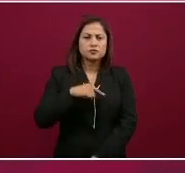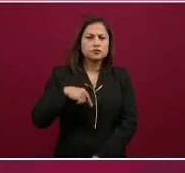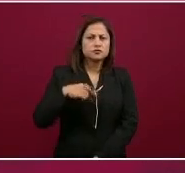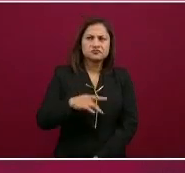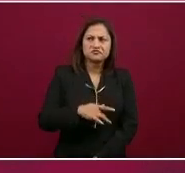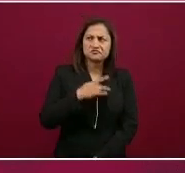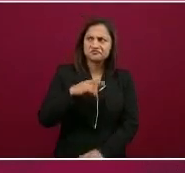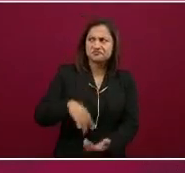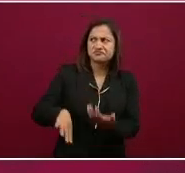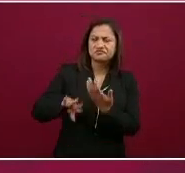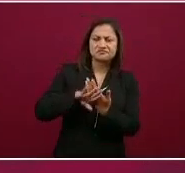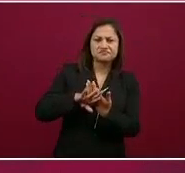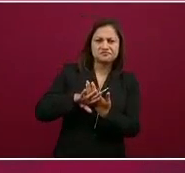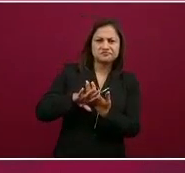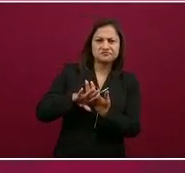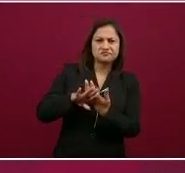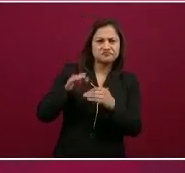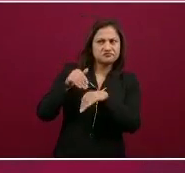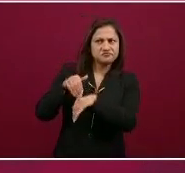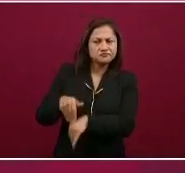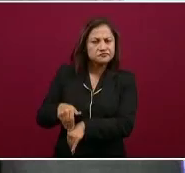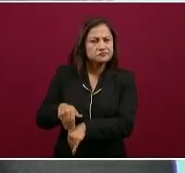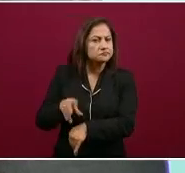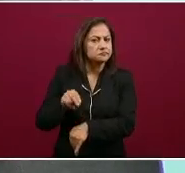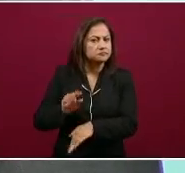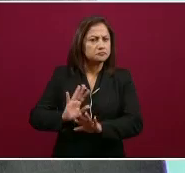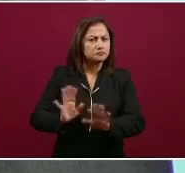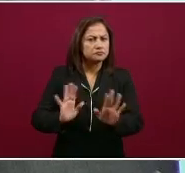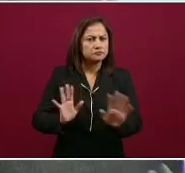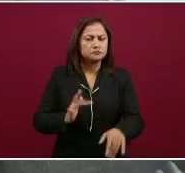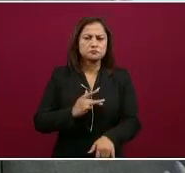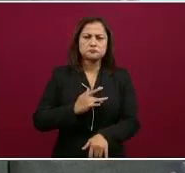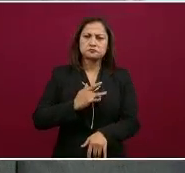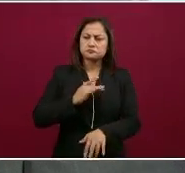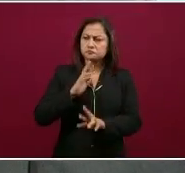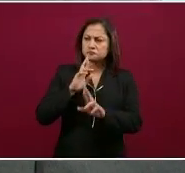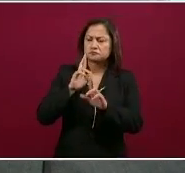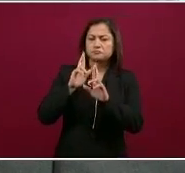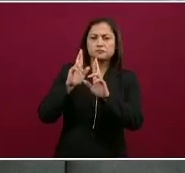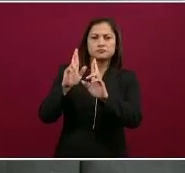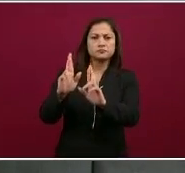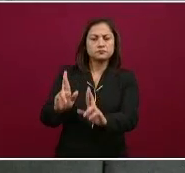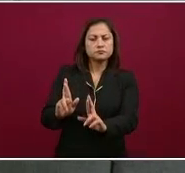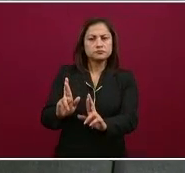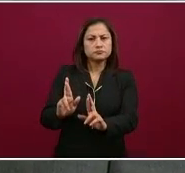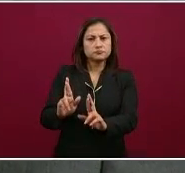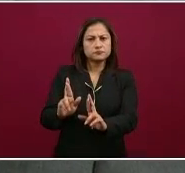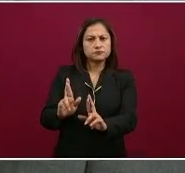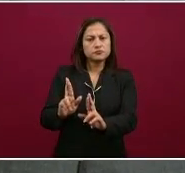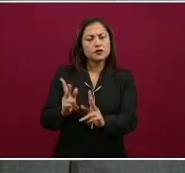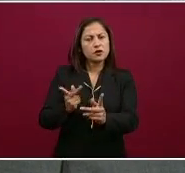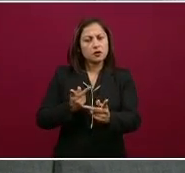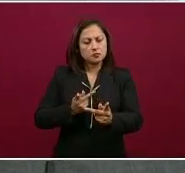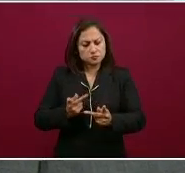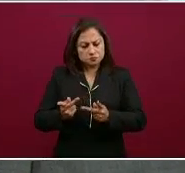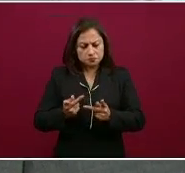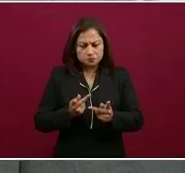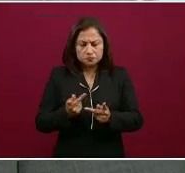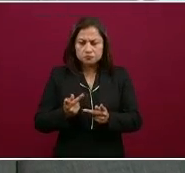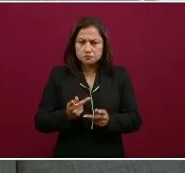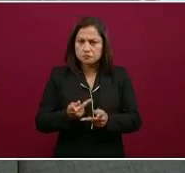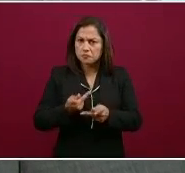provocación, que vamos a actuar con prudencia, con respeto a las